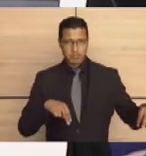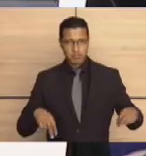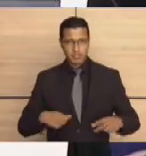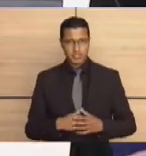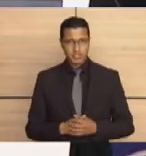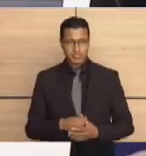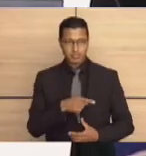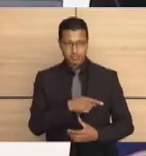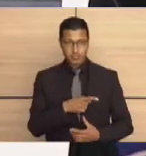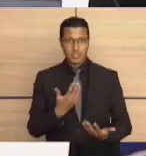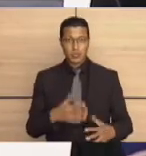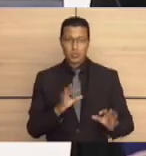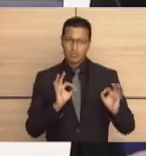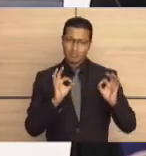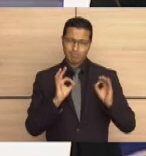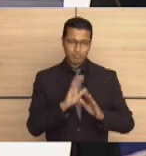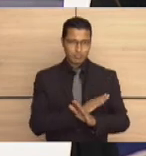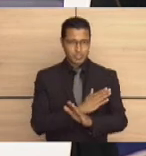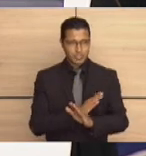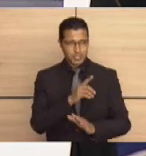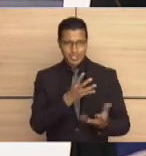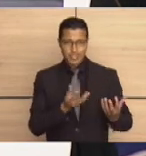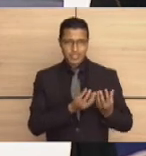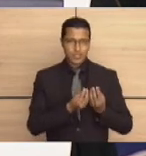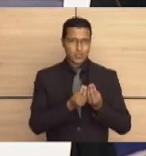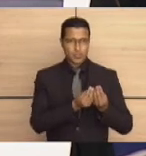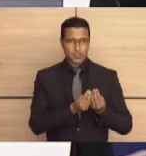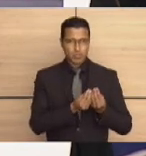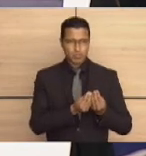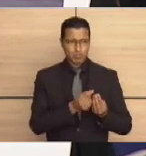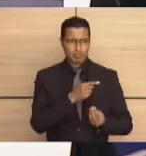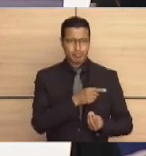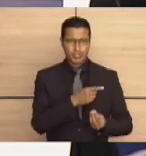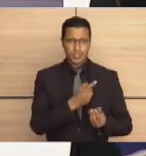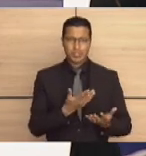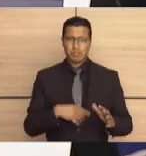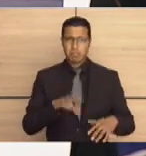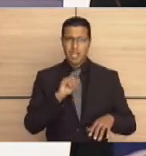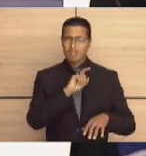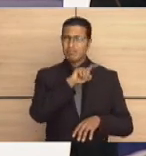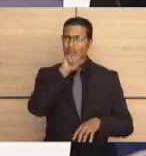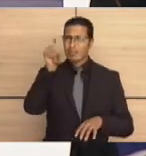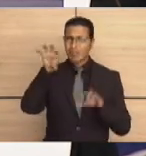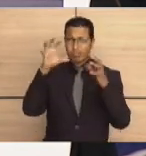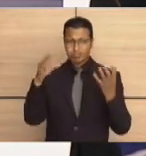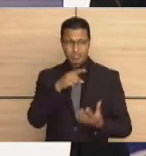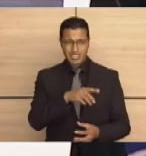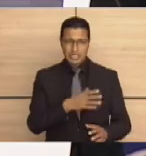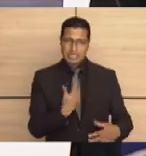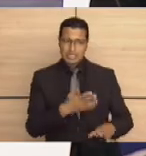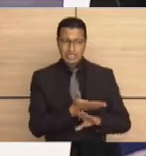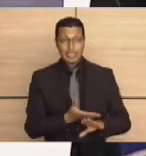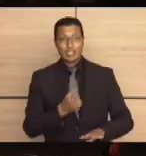que Totó la Momposina tiene una calidad musical que ha estado en los escenarios más grandes del mundo y por eso su calidad es tan exigente.